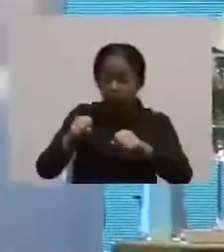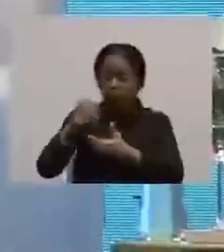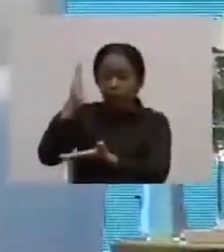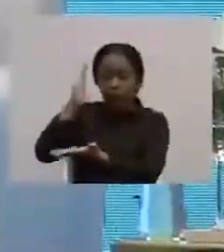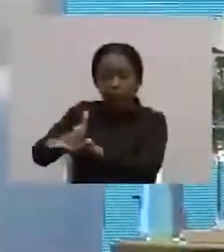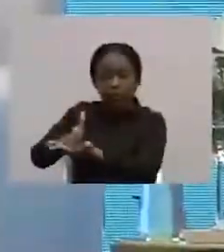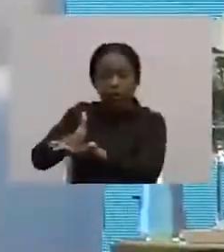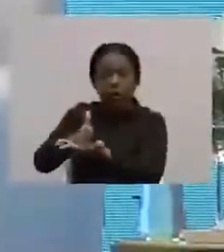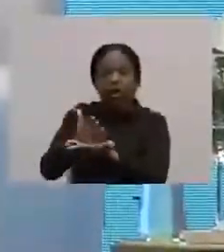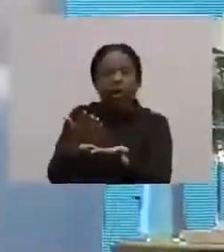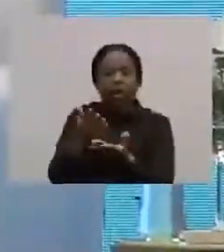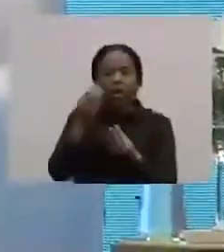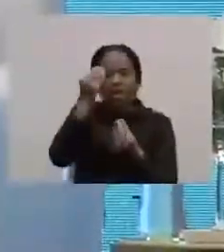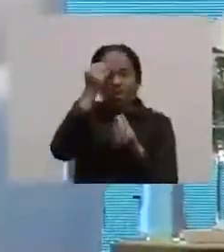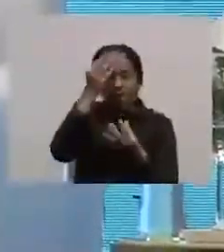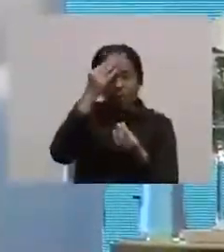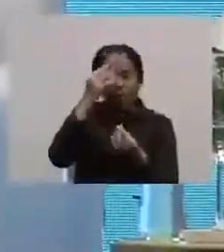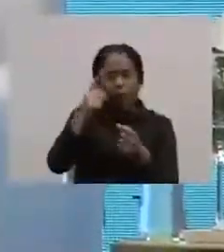información oportuna.